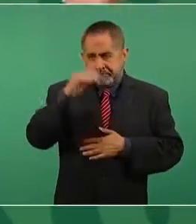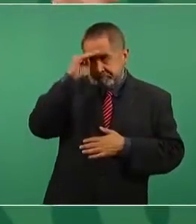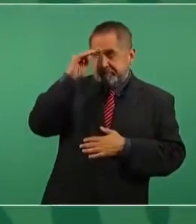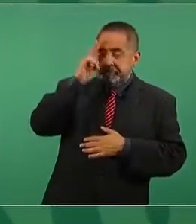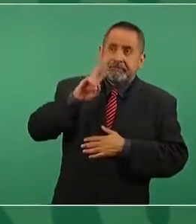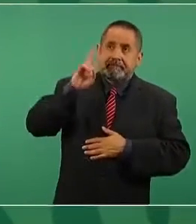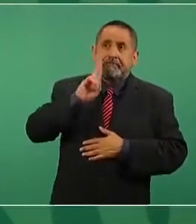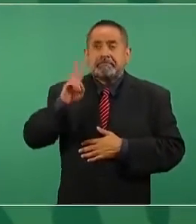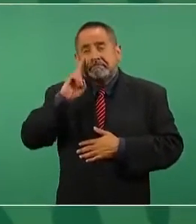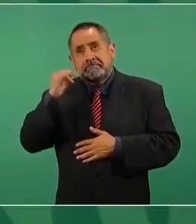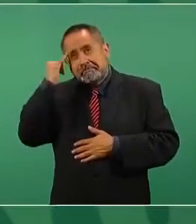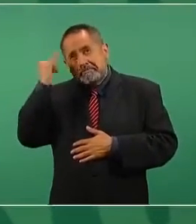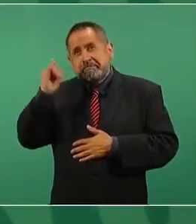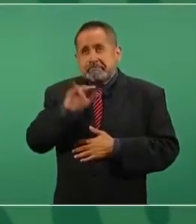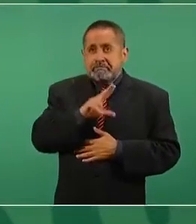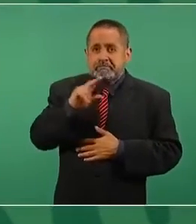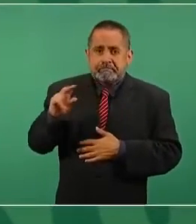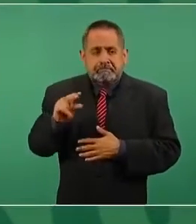pensándolo,